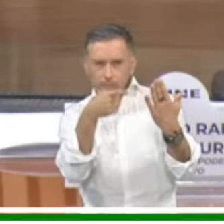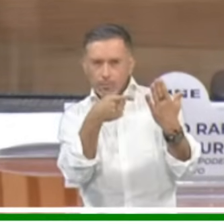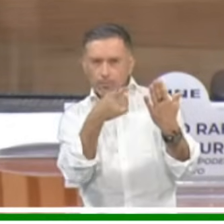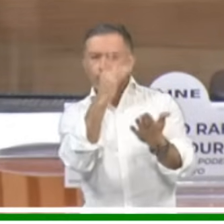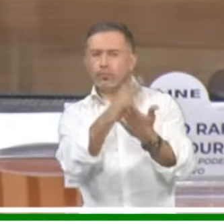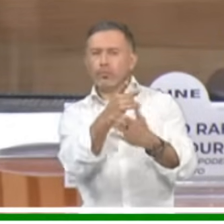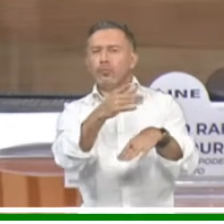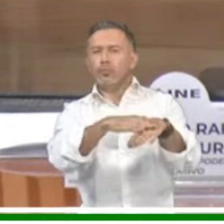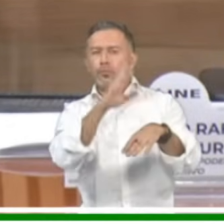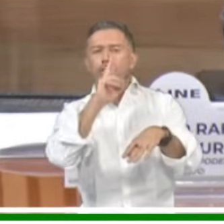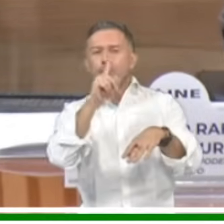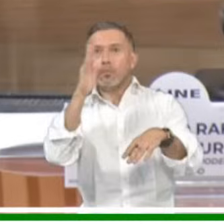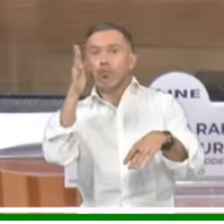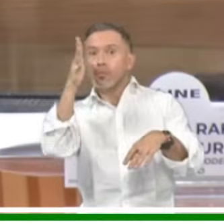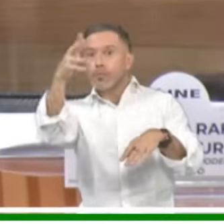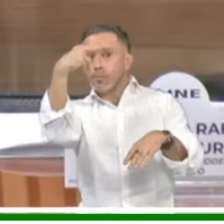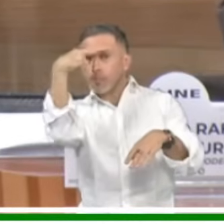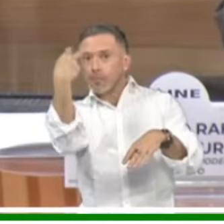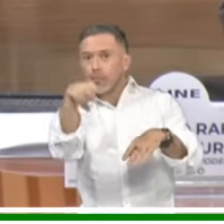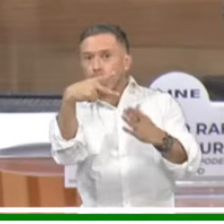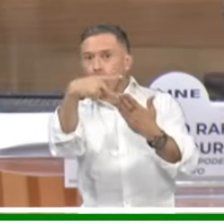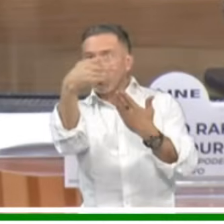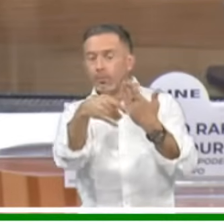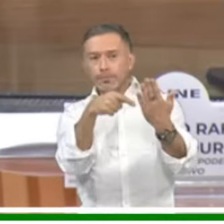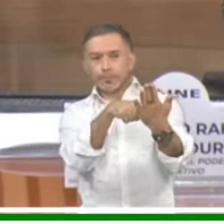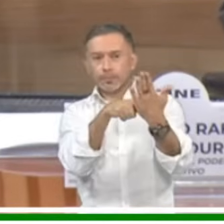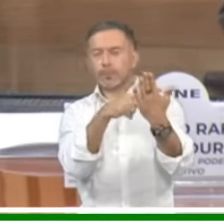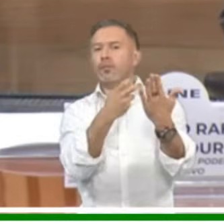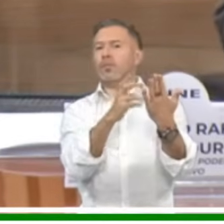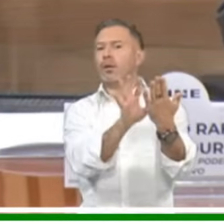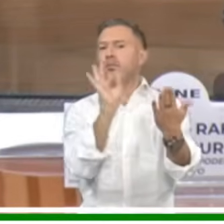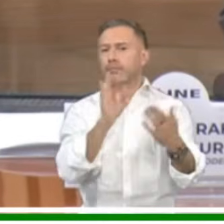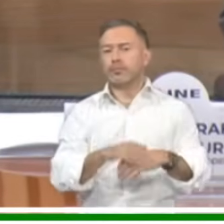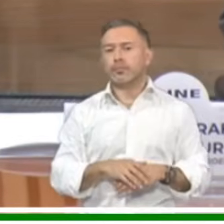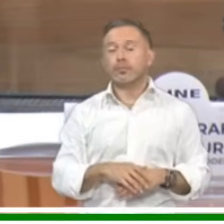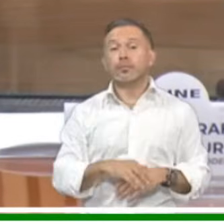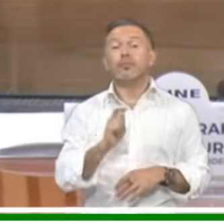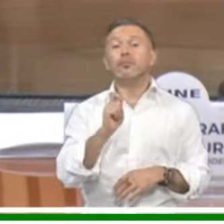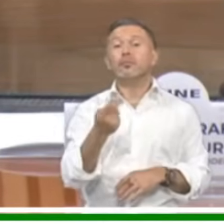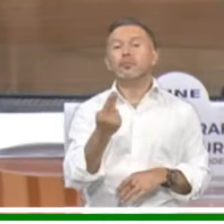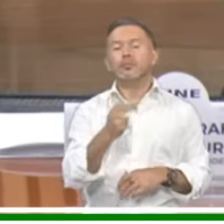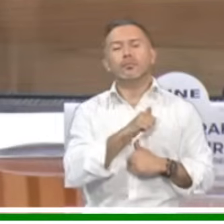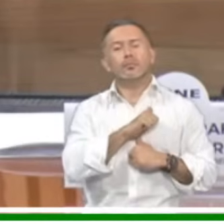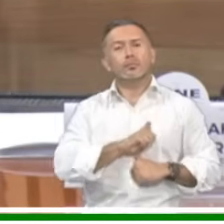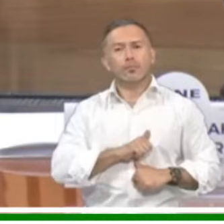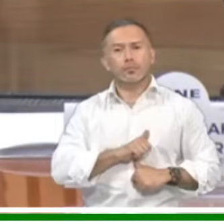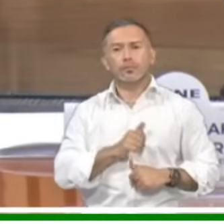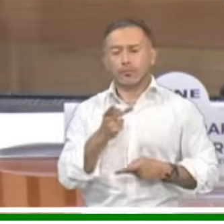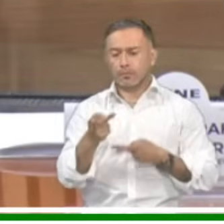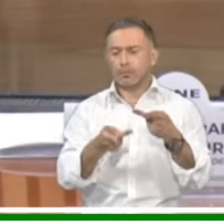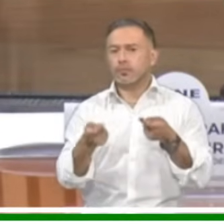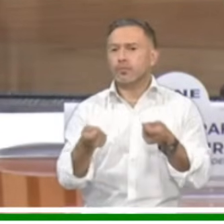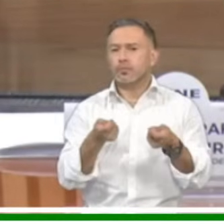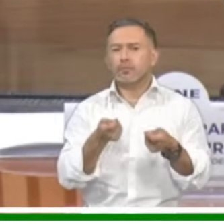proyecto de nación. Para ello estamos conscientes que se requiere de una moderación imparcial,